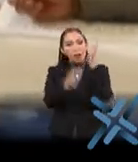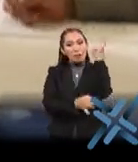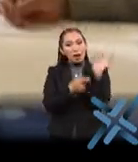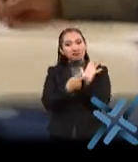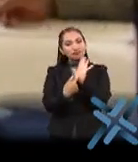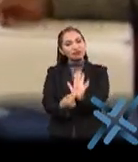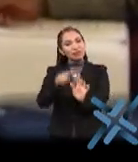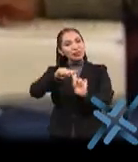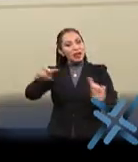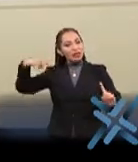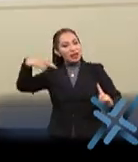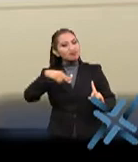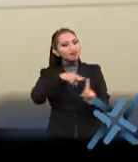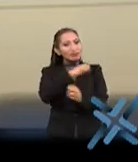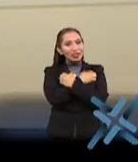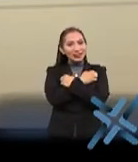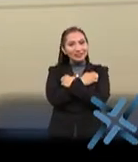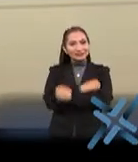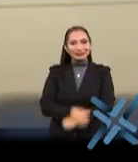ofrece otra perspectiva en educación.